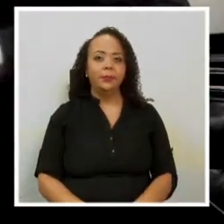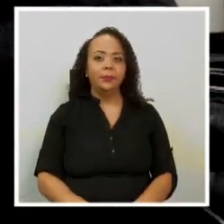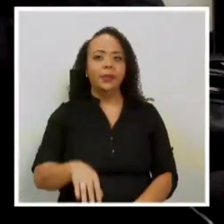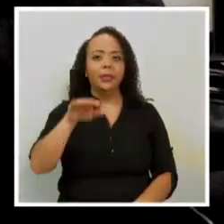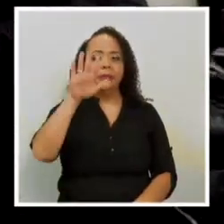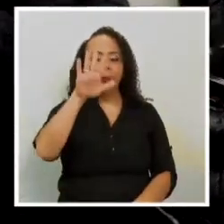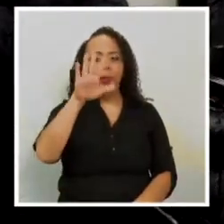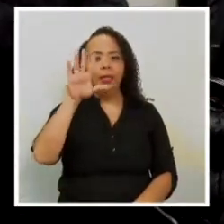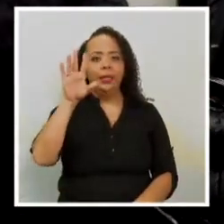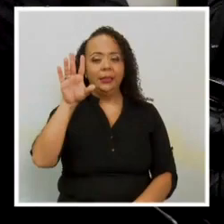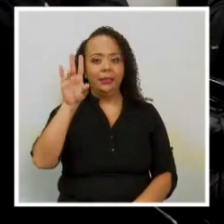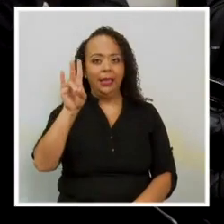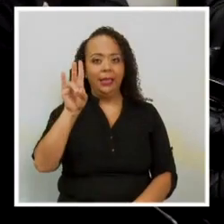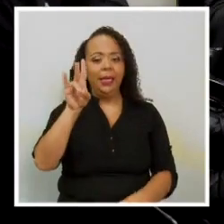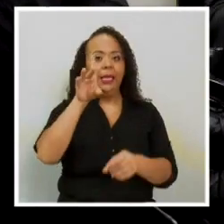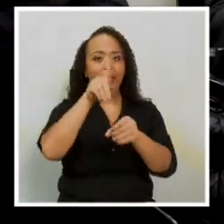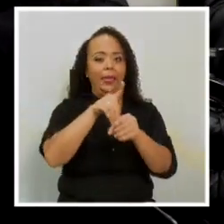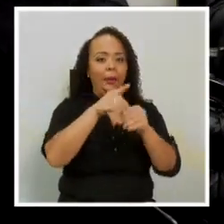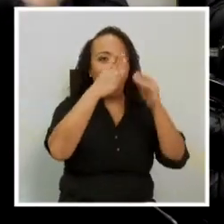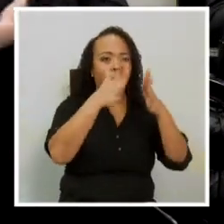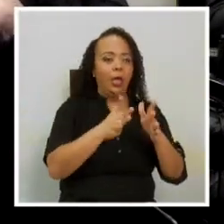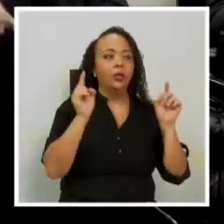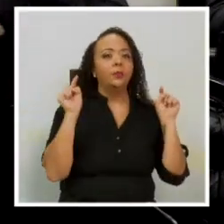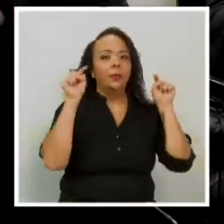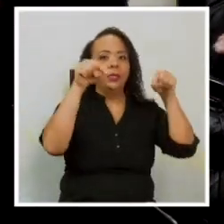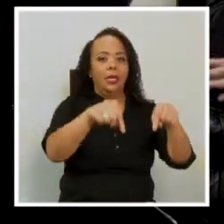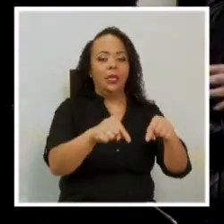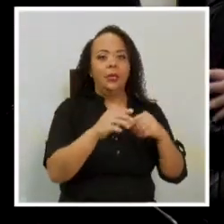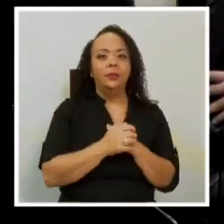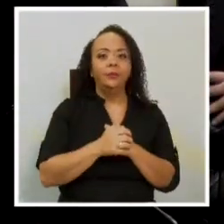57 señoras y señores diputados presentes,